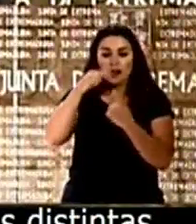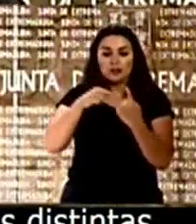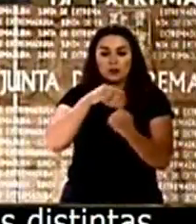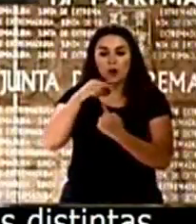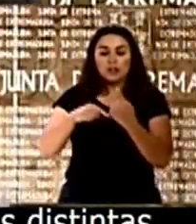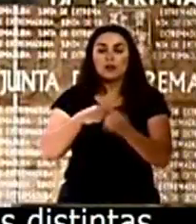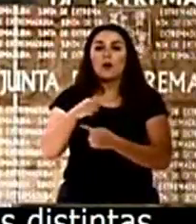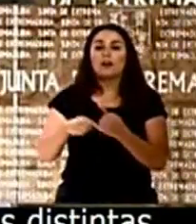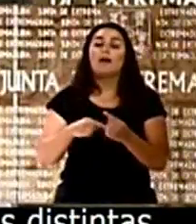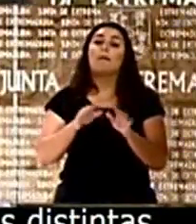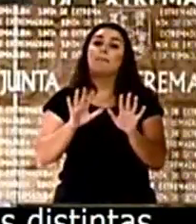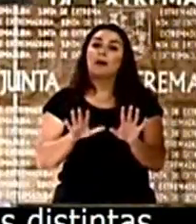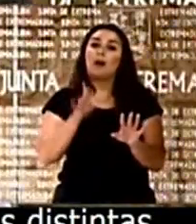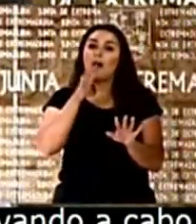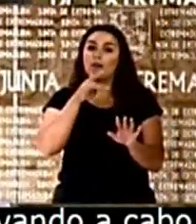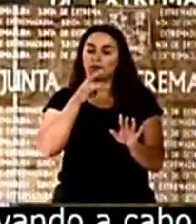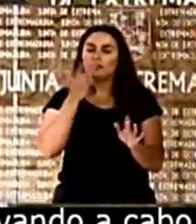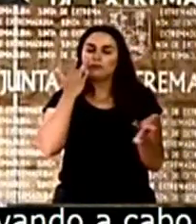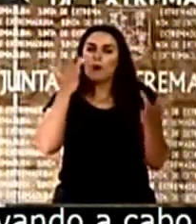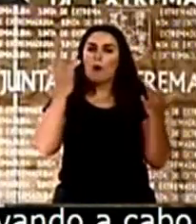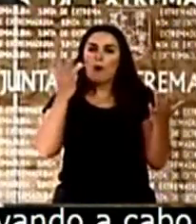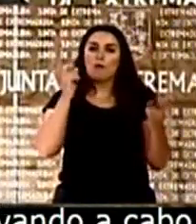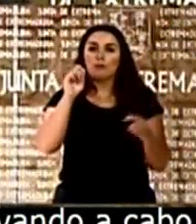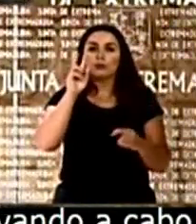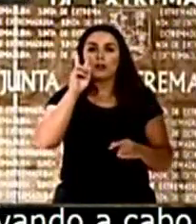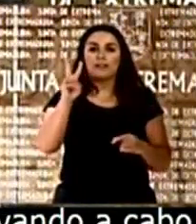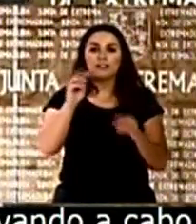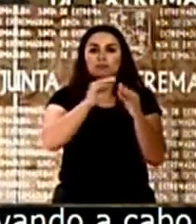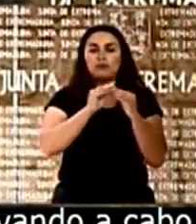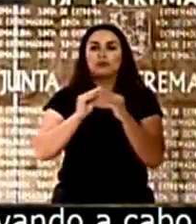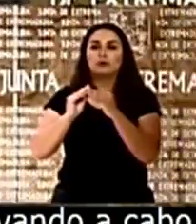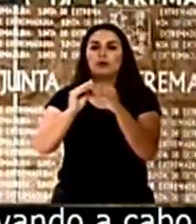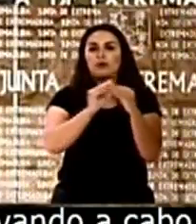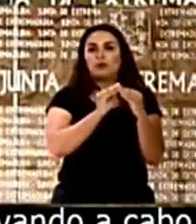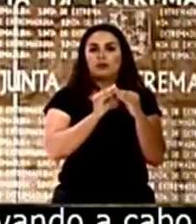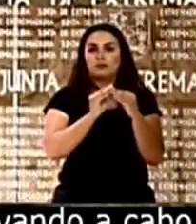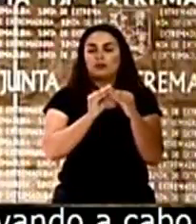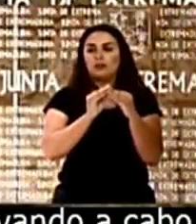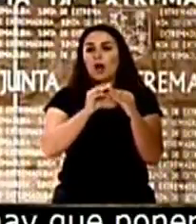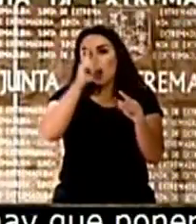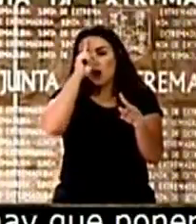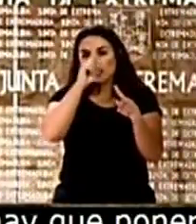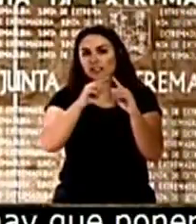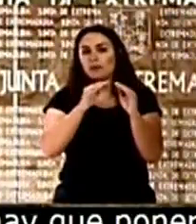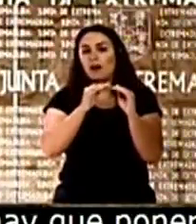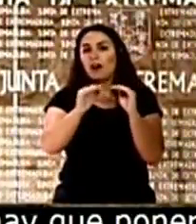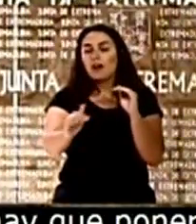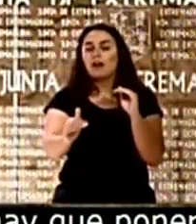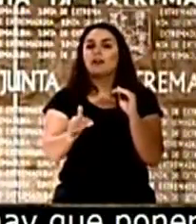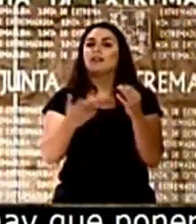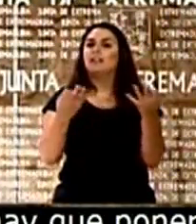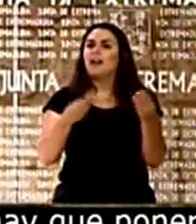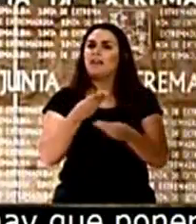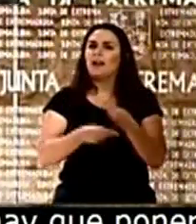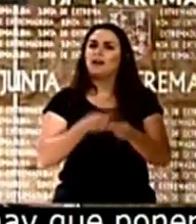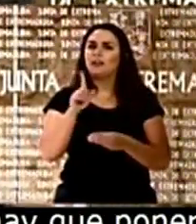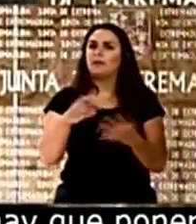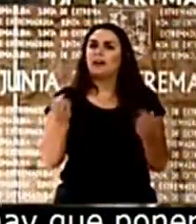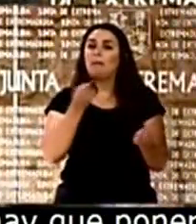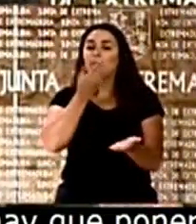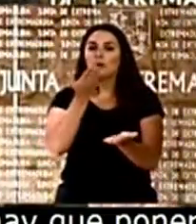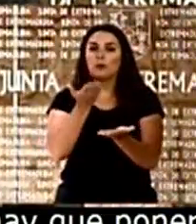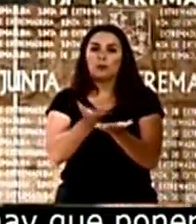que hay que poner el acento en ellas desde un punto de vista uniforme, alineando objetivos y estableciendo, sobre todo,